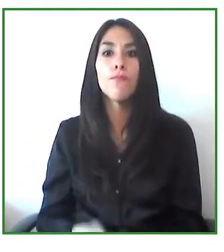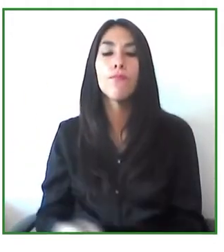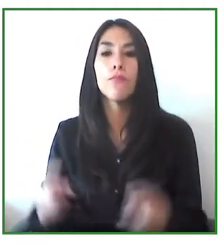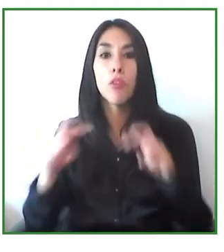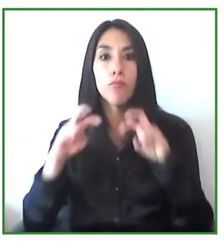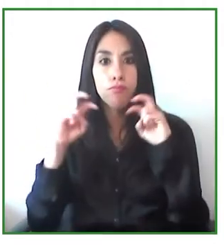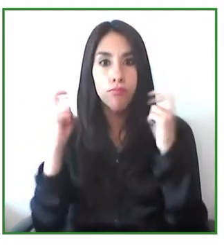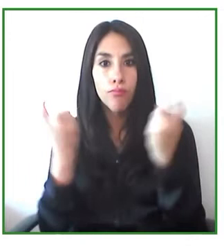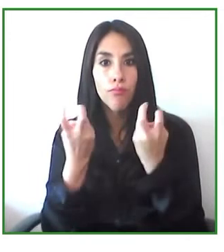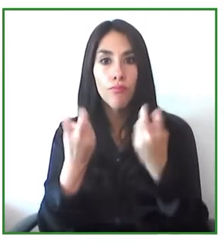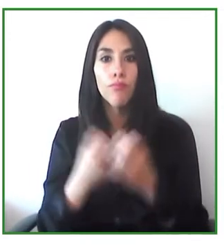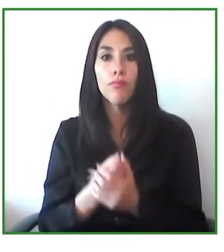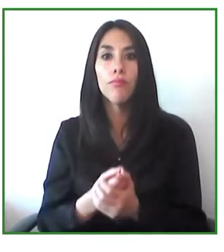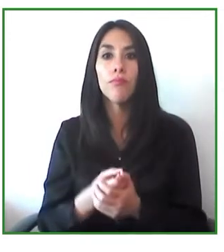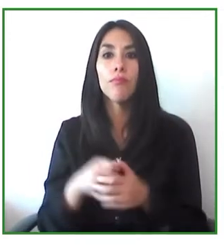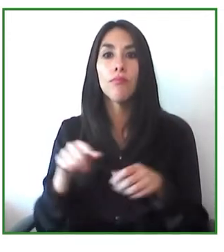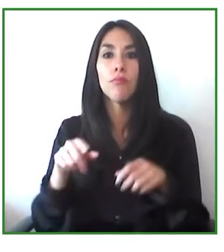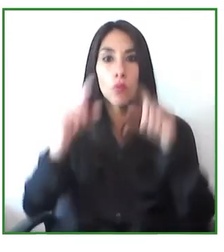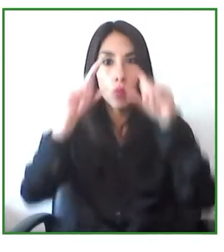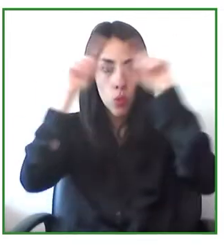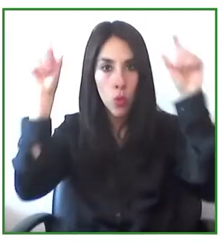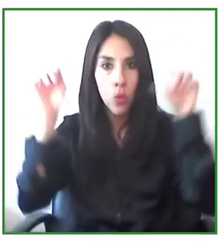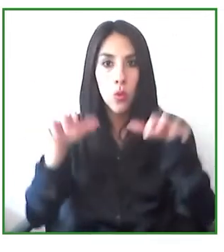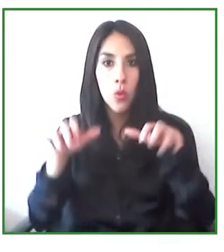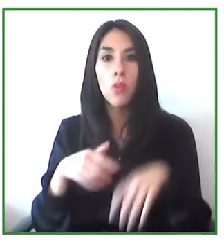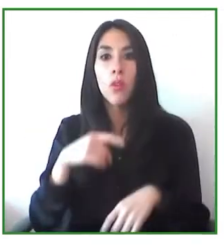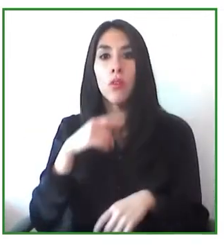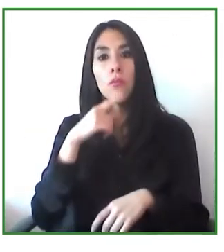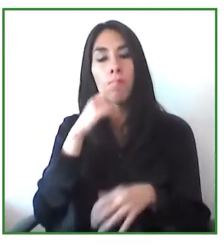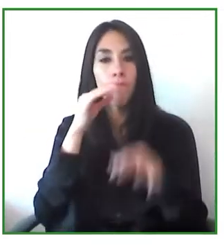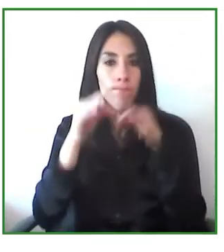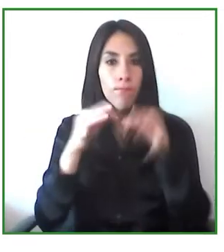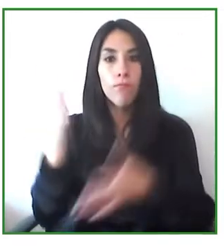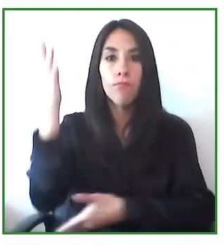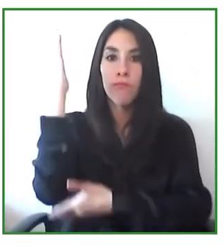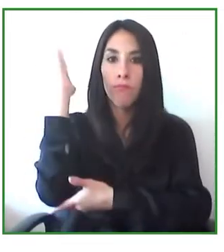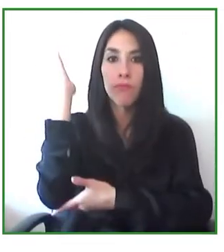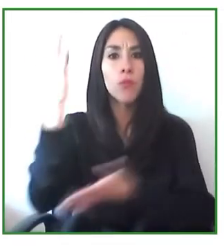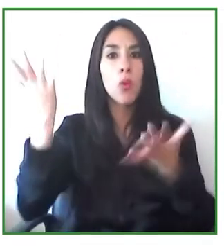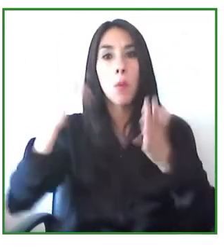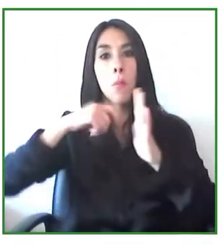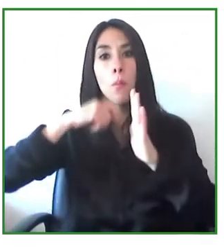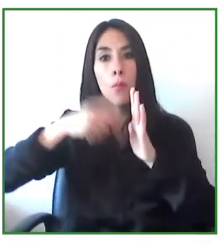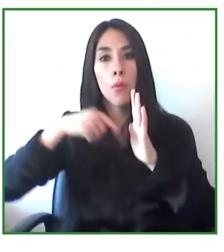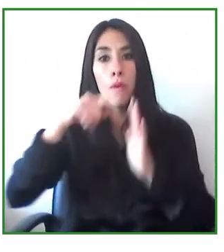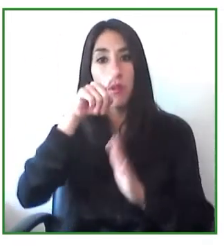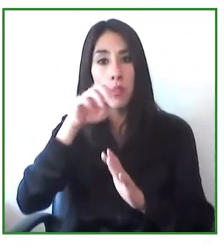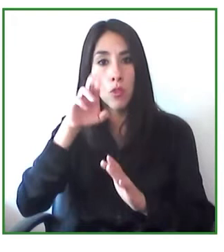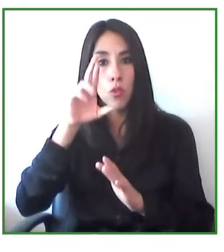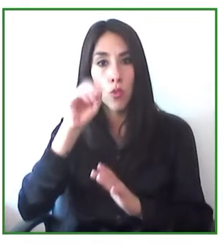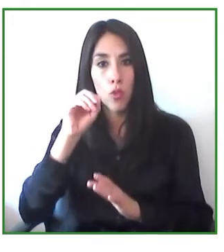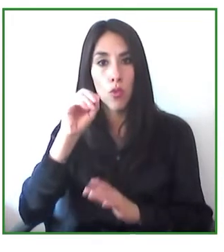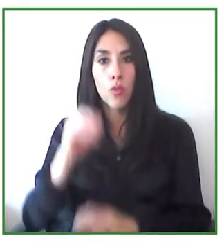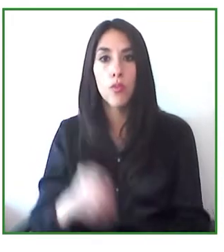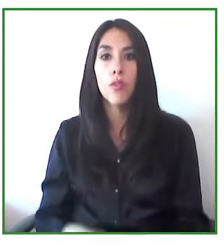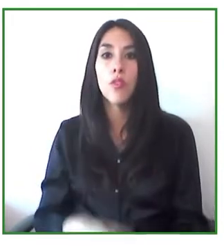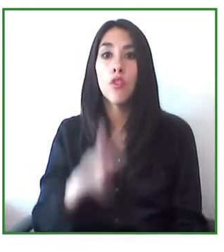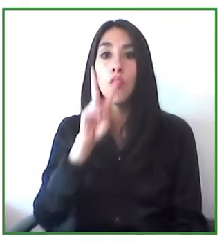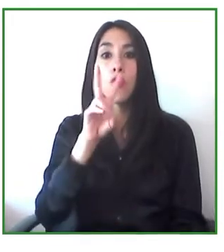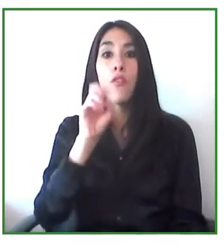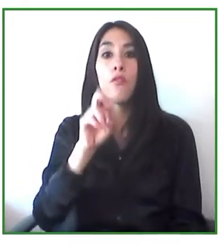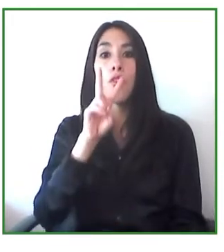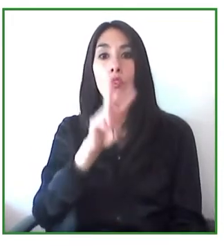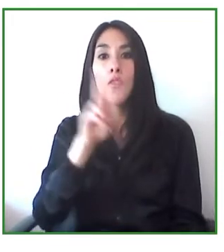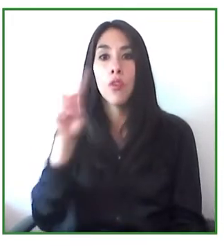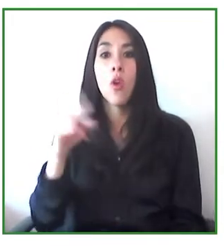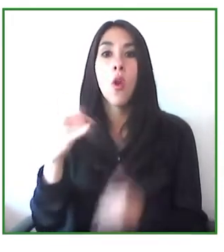Project, LATAM 2022, y hoy de manera presencial, después de tanto tiempo. Como ya saben, el